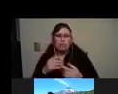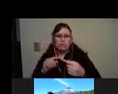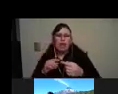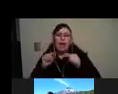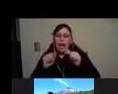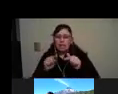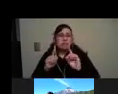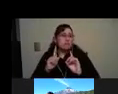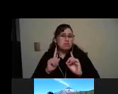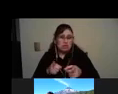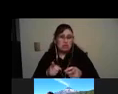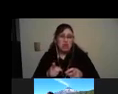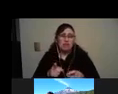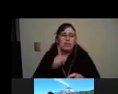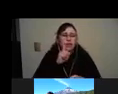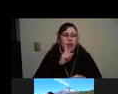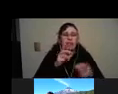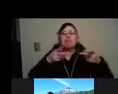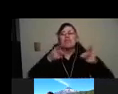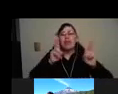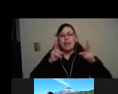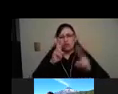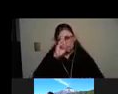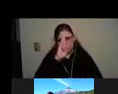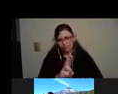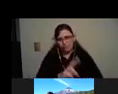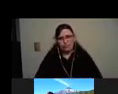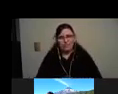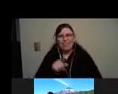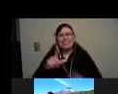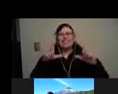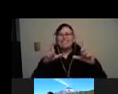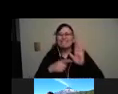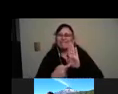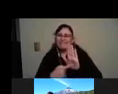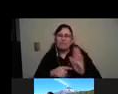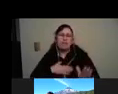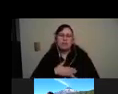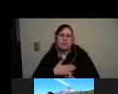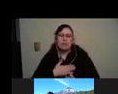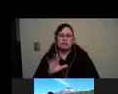cualquier otro niño, ¿de acuerdo? Entonces, y por eso que esta imagen a mí me gusta mucho.